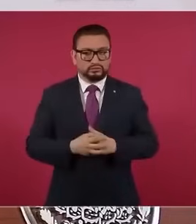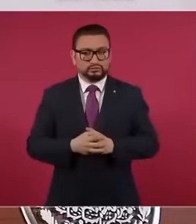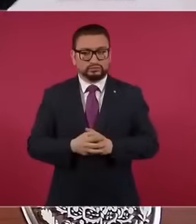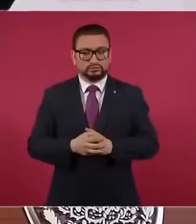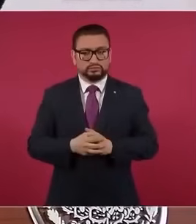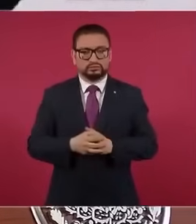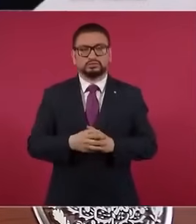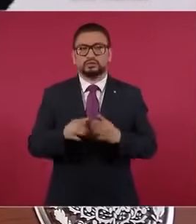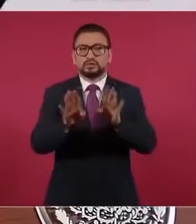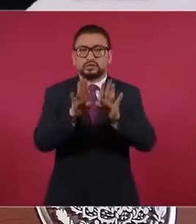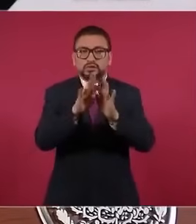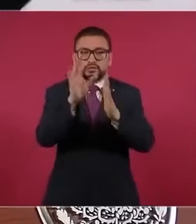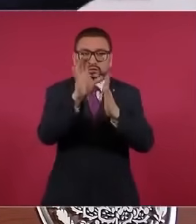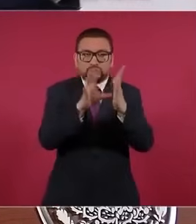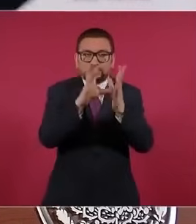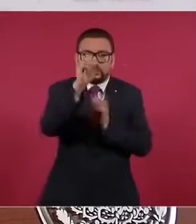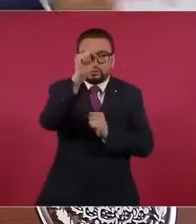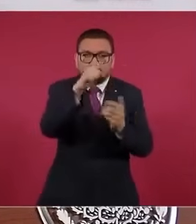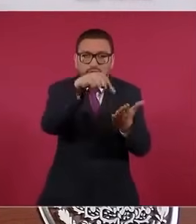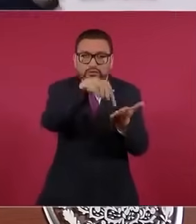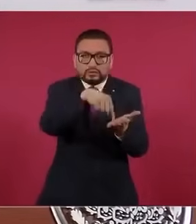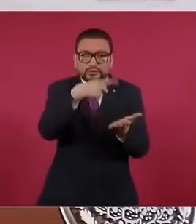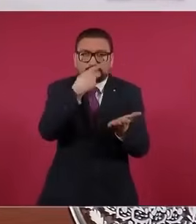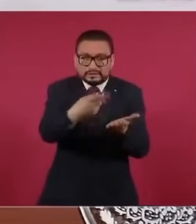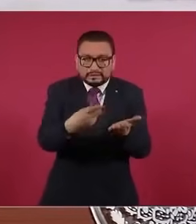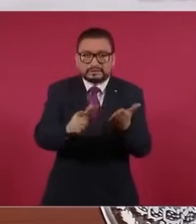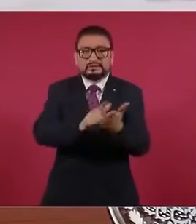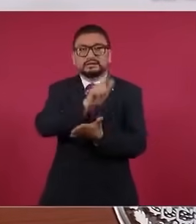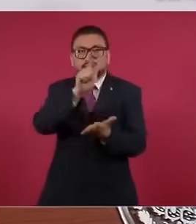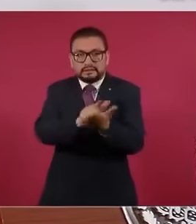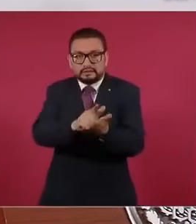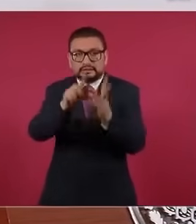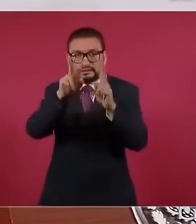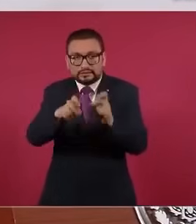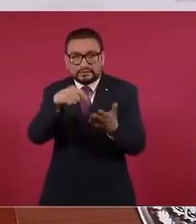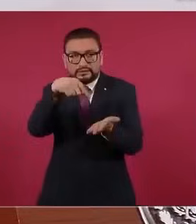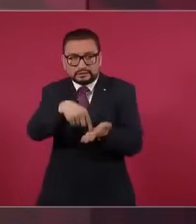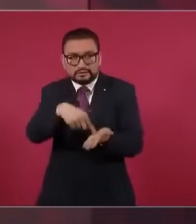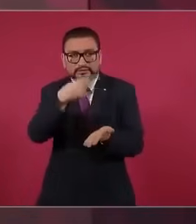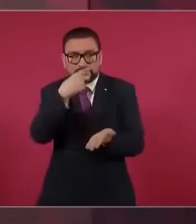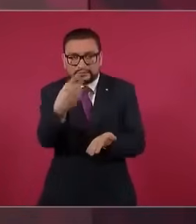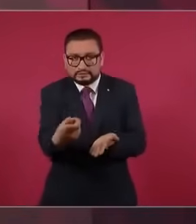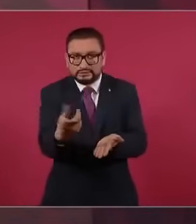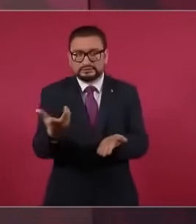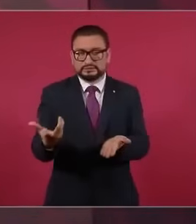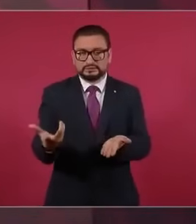¿Qué no en la Constitución está establecido y en la ley de la materia